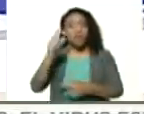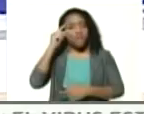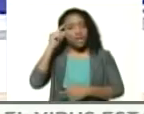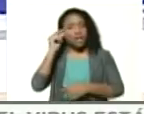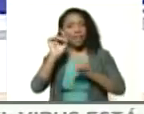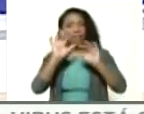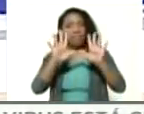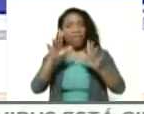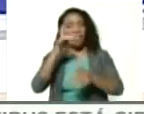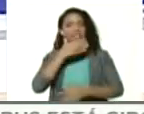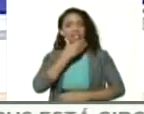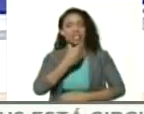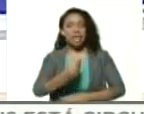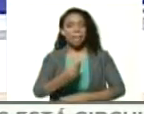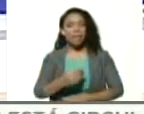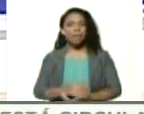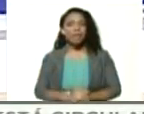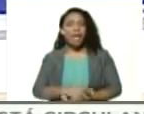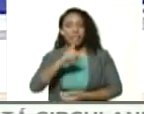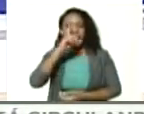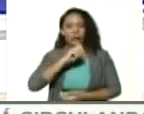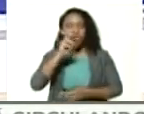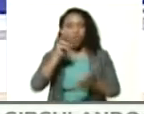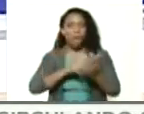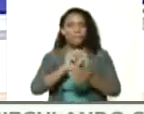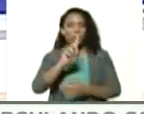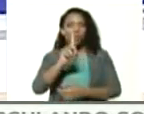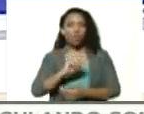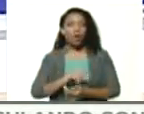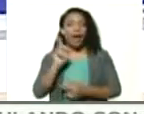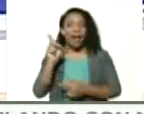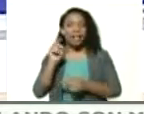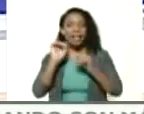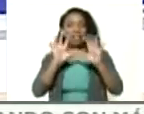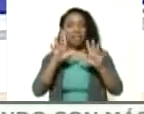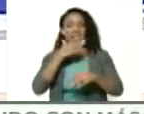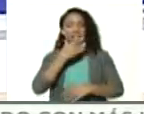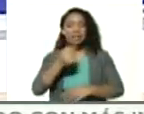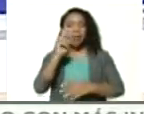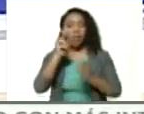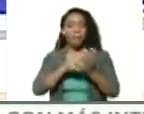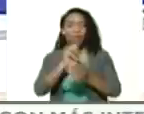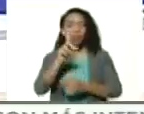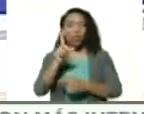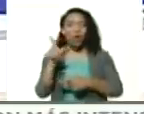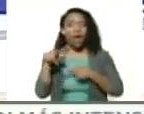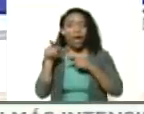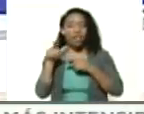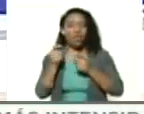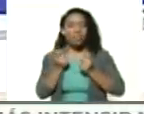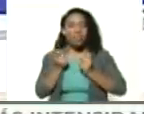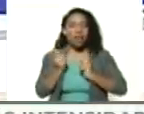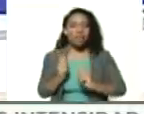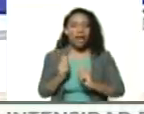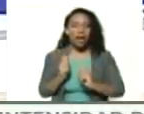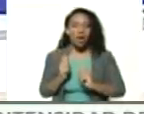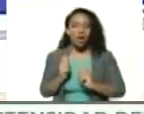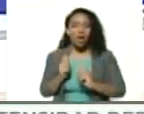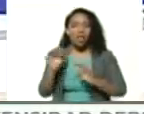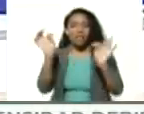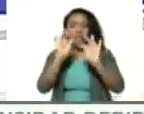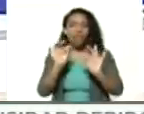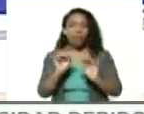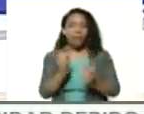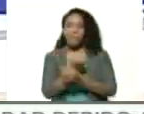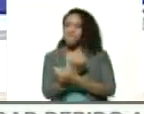de diciembre del año 2001. Fue el 10 de diciembre del 2001 cuando ellos intentaron de manera fallida